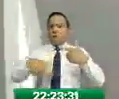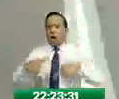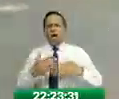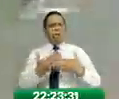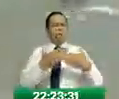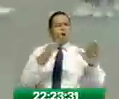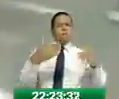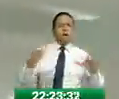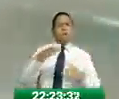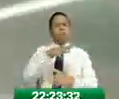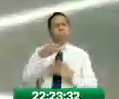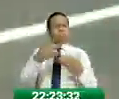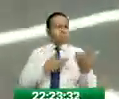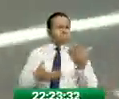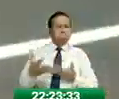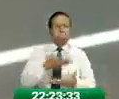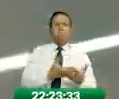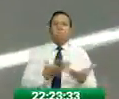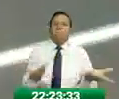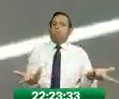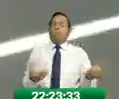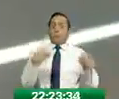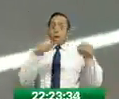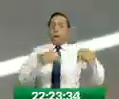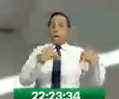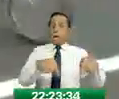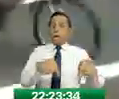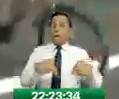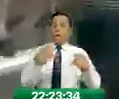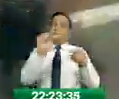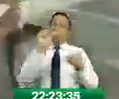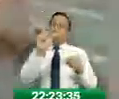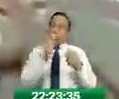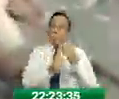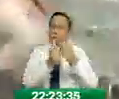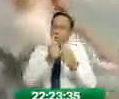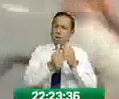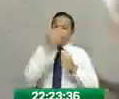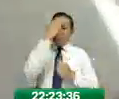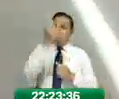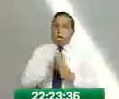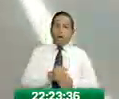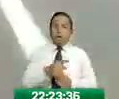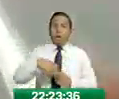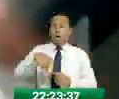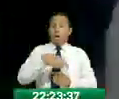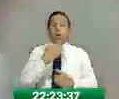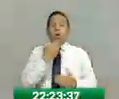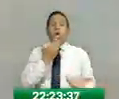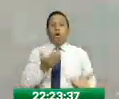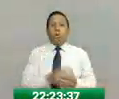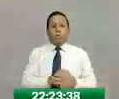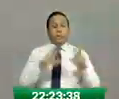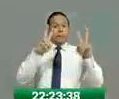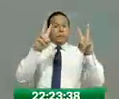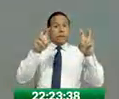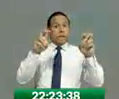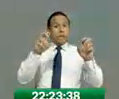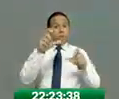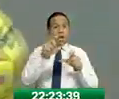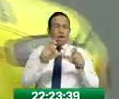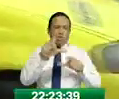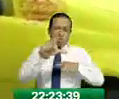Aquí se presentan inconvenientes para el anhelado siguiente paso, pues aún no cuentan con el centro de aislamiento temporal.